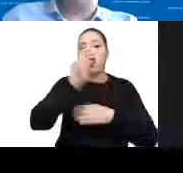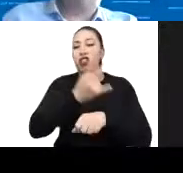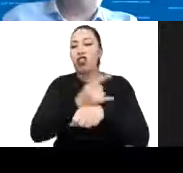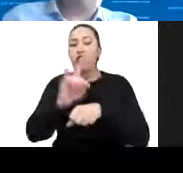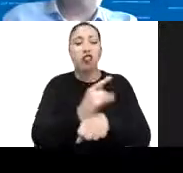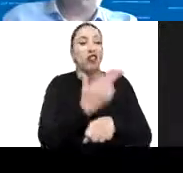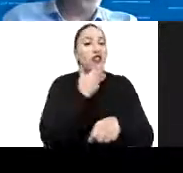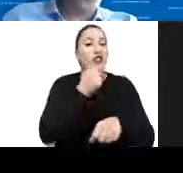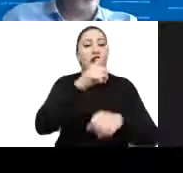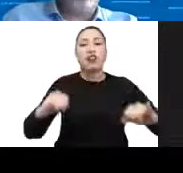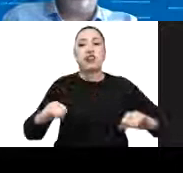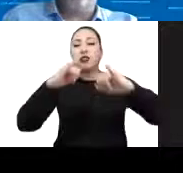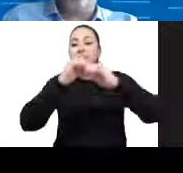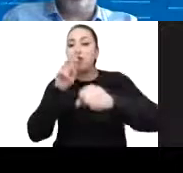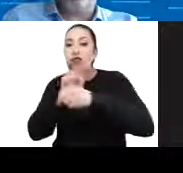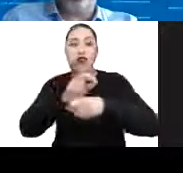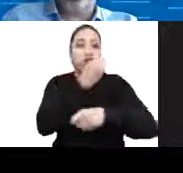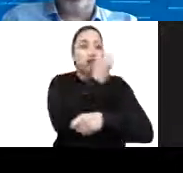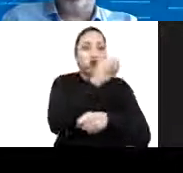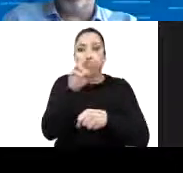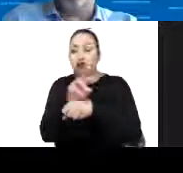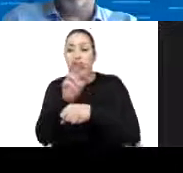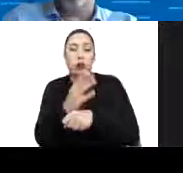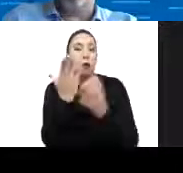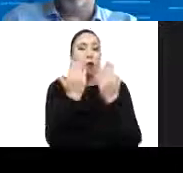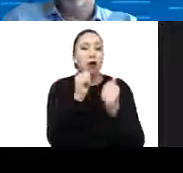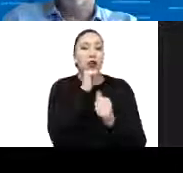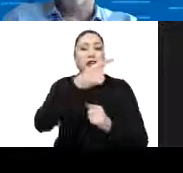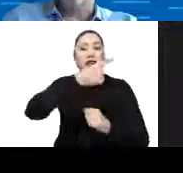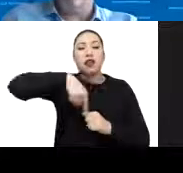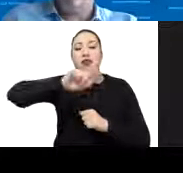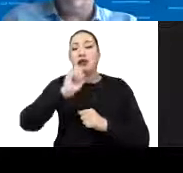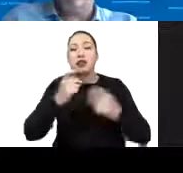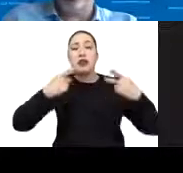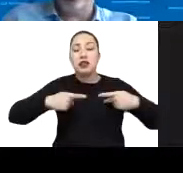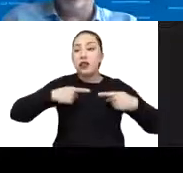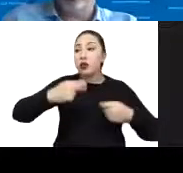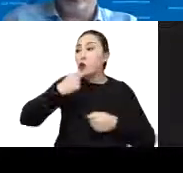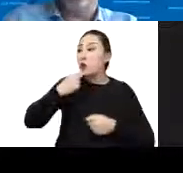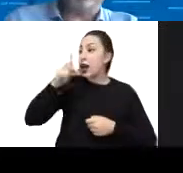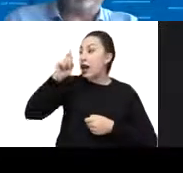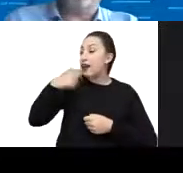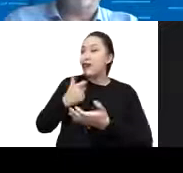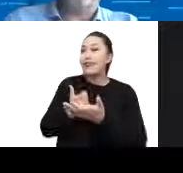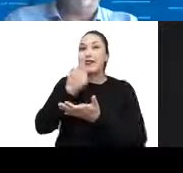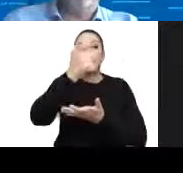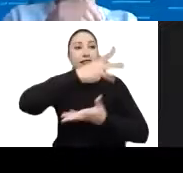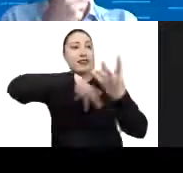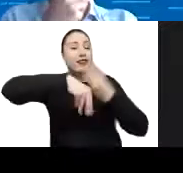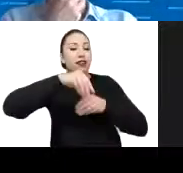y eso en lo que se traduce que hay una baja calidad de servicios o que los servicios no llegan a los más